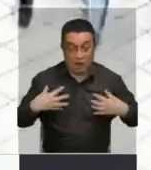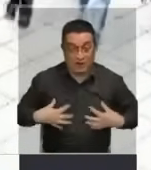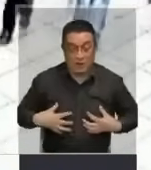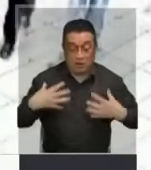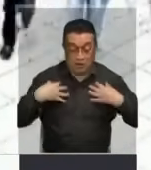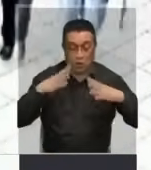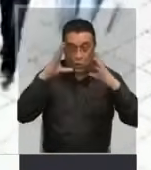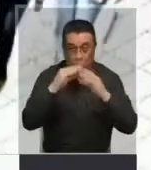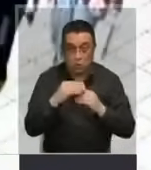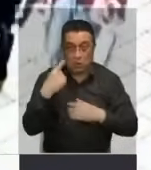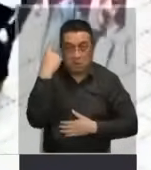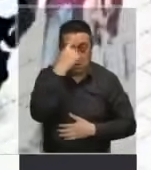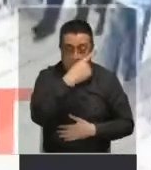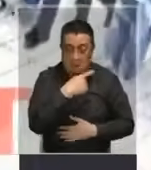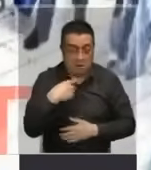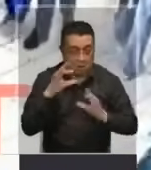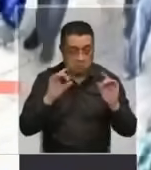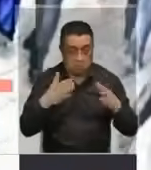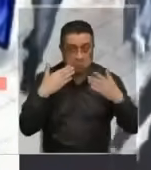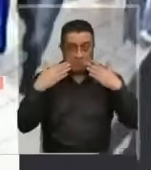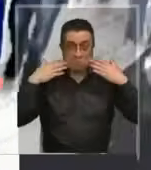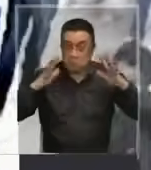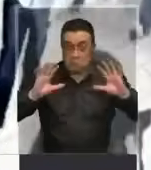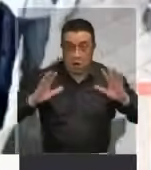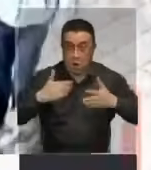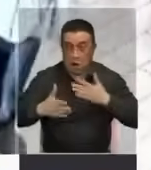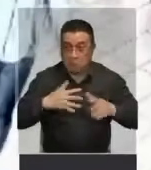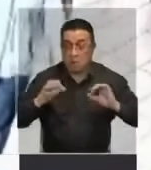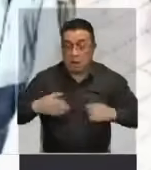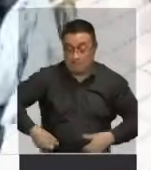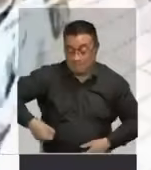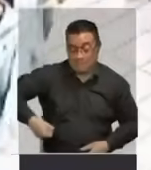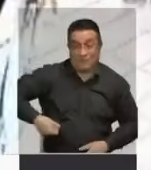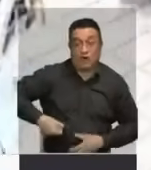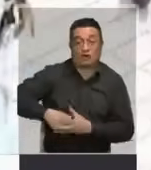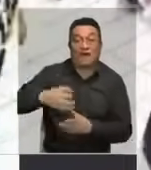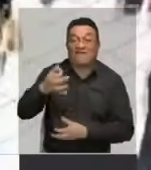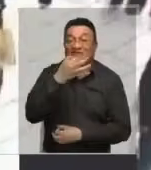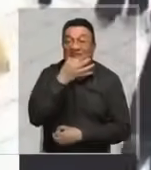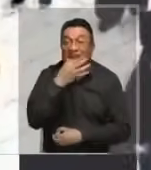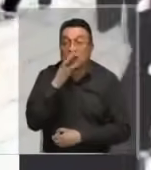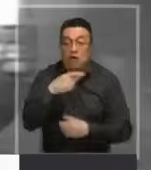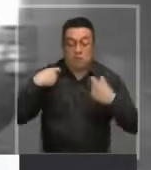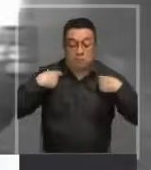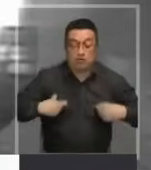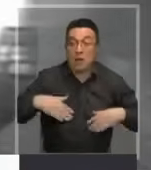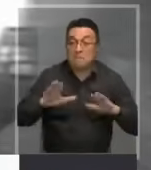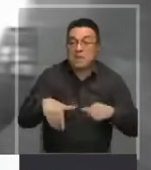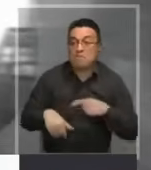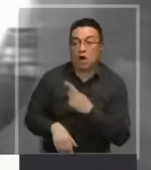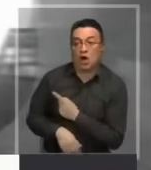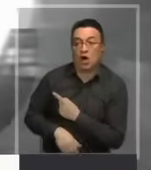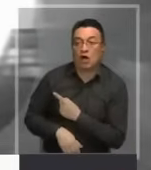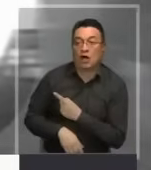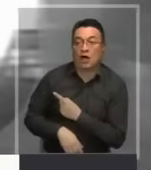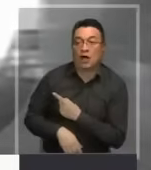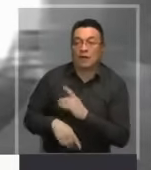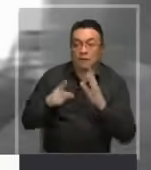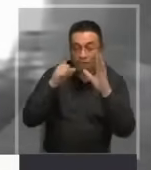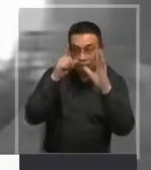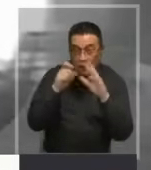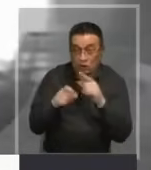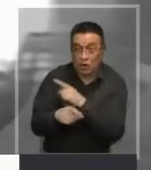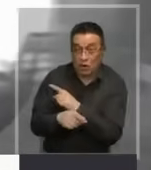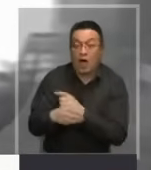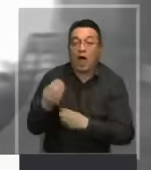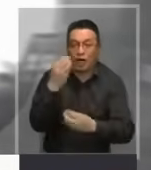pero sigue a rostro descubierto y portando la misma bolsa de color verde y la misma mochila oscura. Esta fotografía muestra el